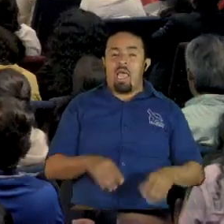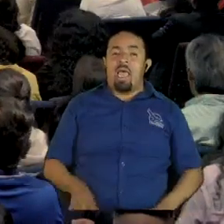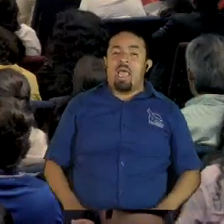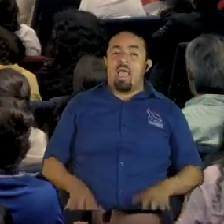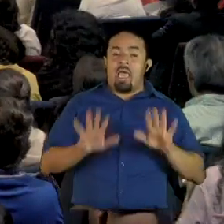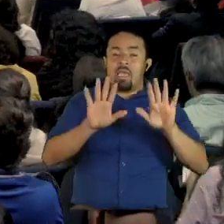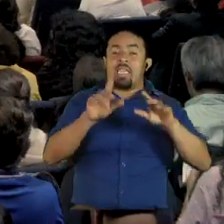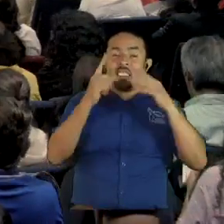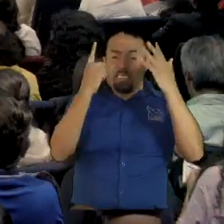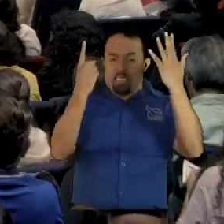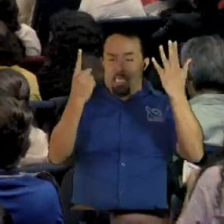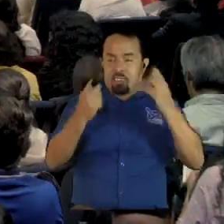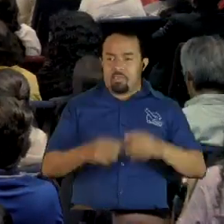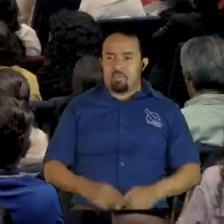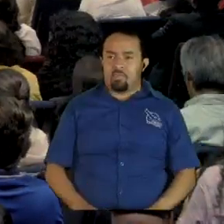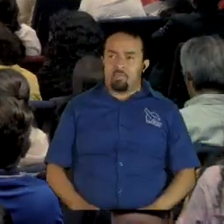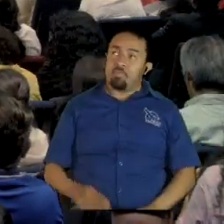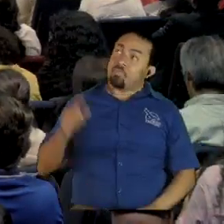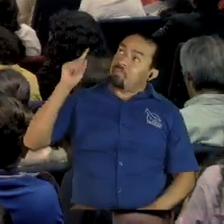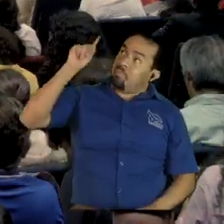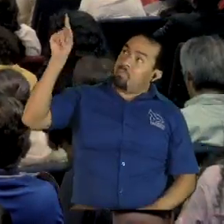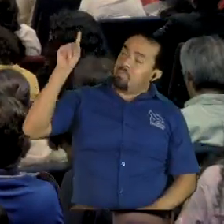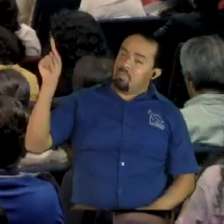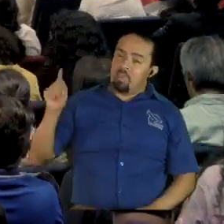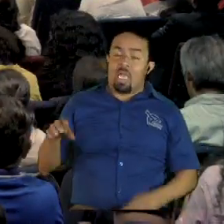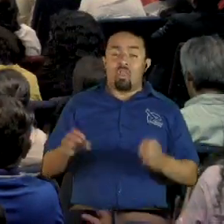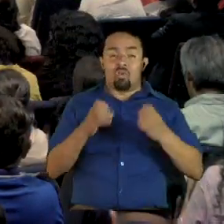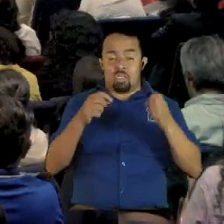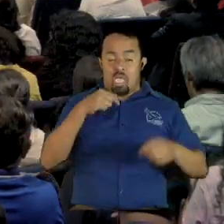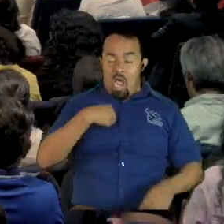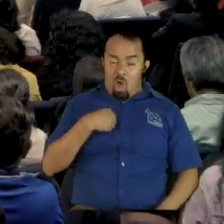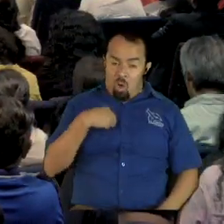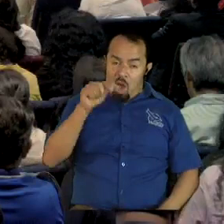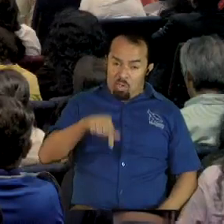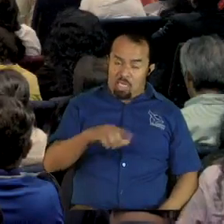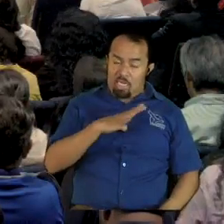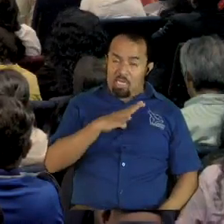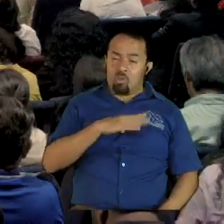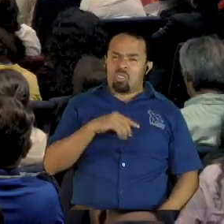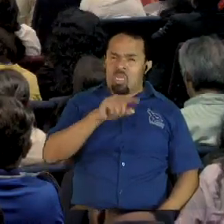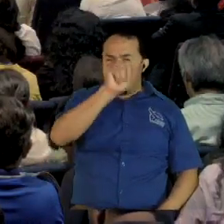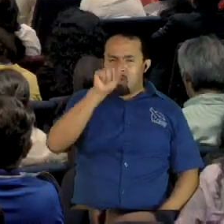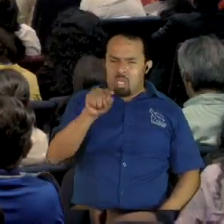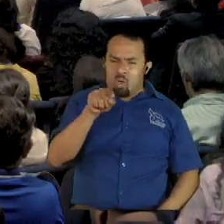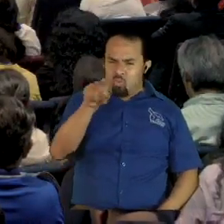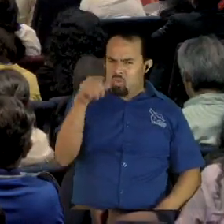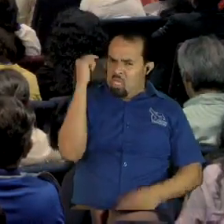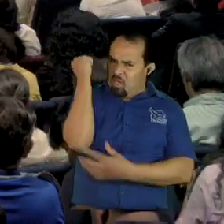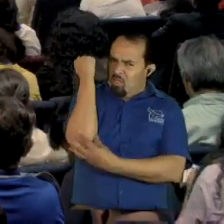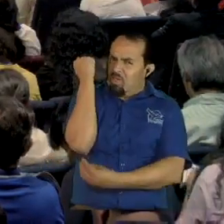Entonces, aquí tendríamos que preguntar. ¿Usted es codo?